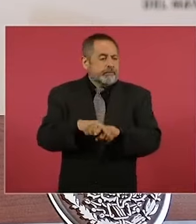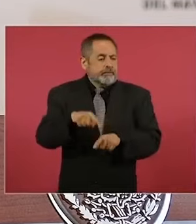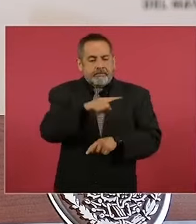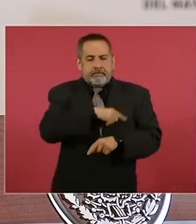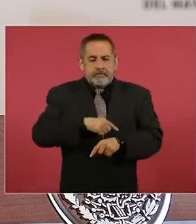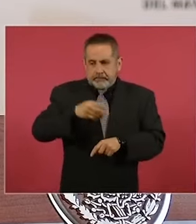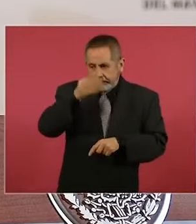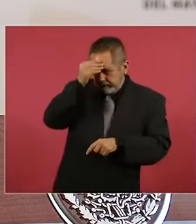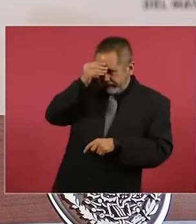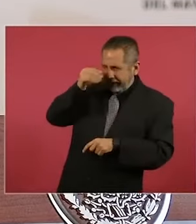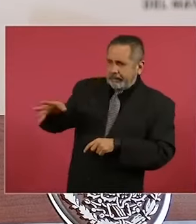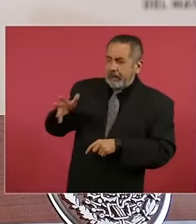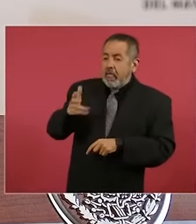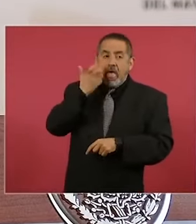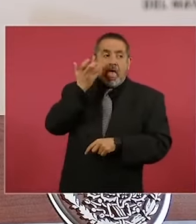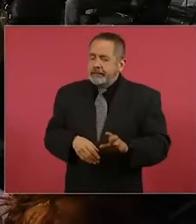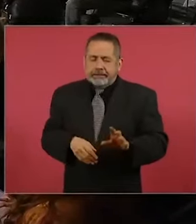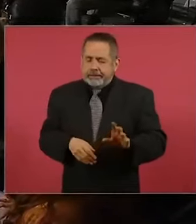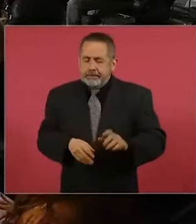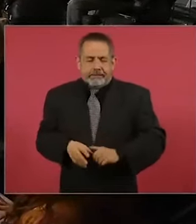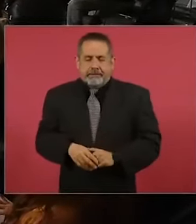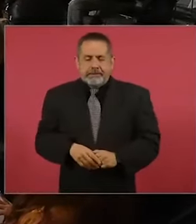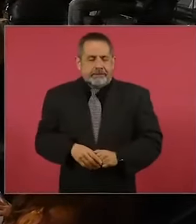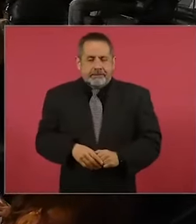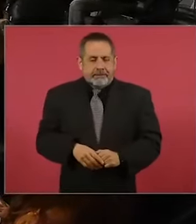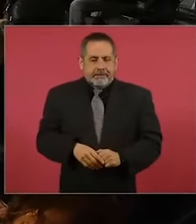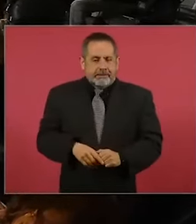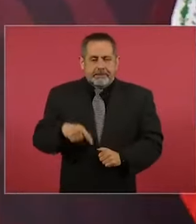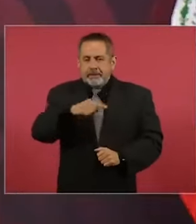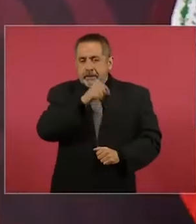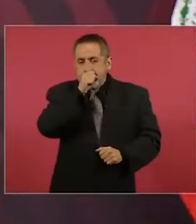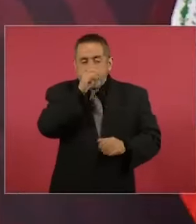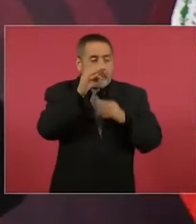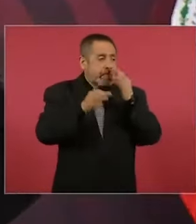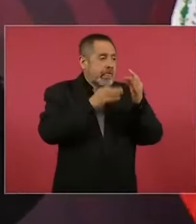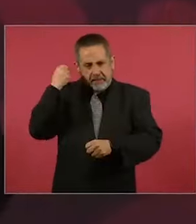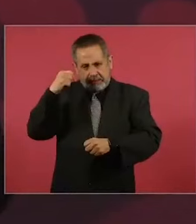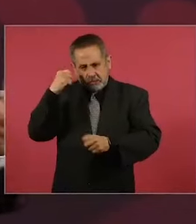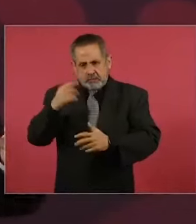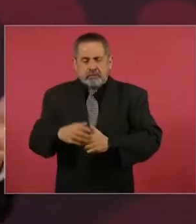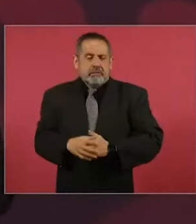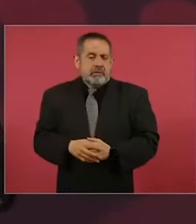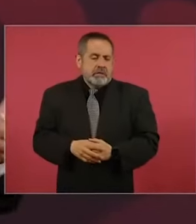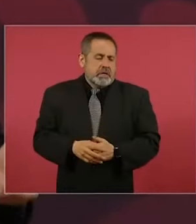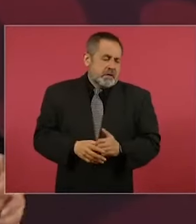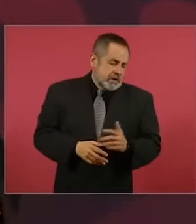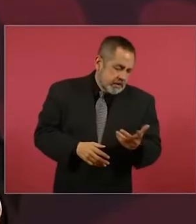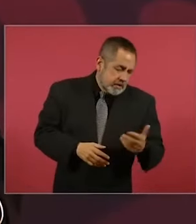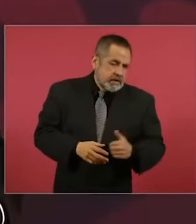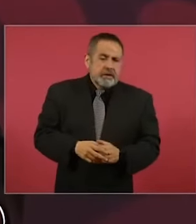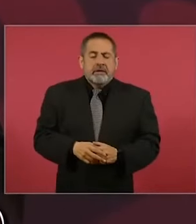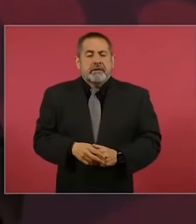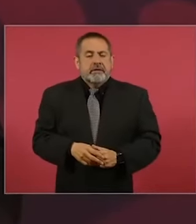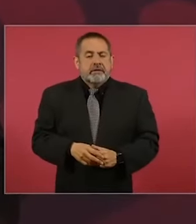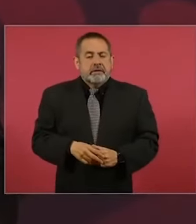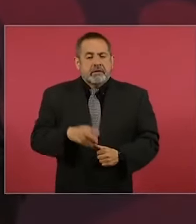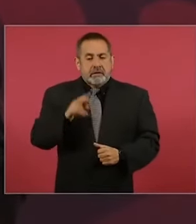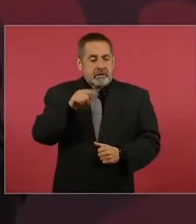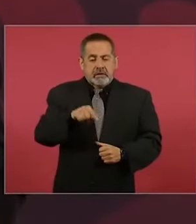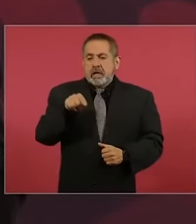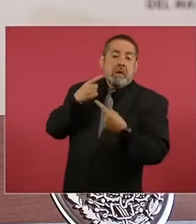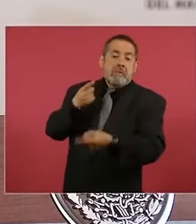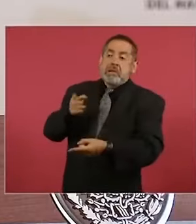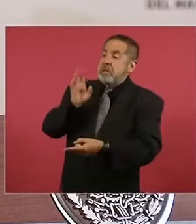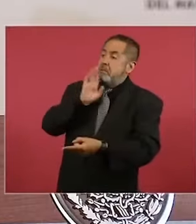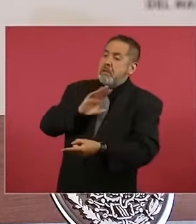propósitos propagandísticos hubo mucha difusión de esto afortunadamente eh No pasa a